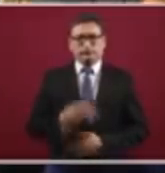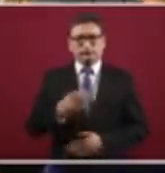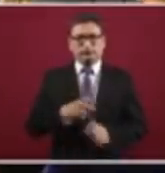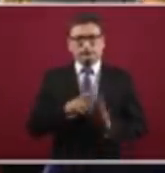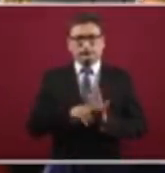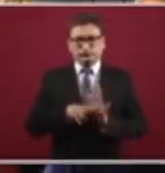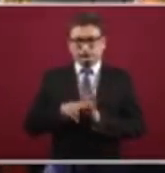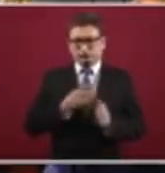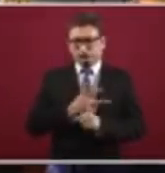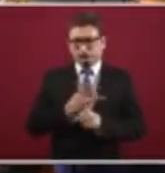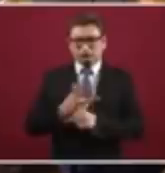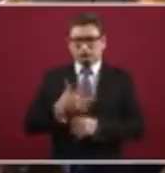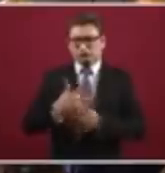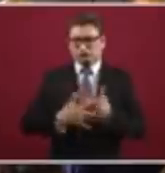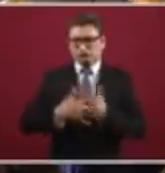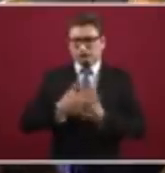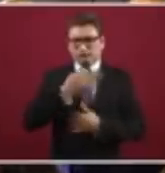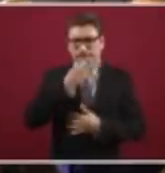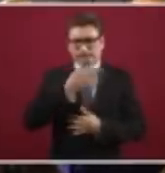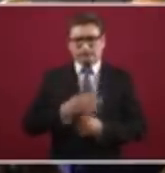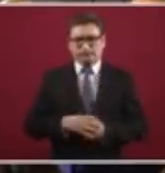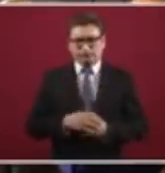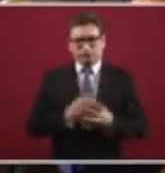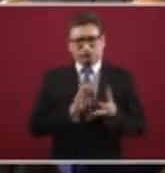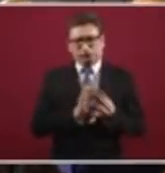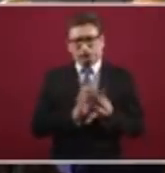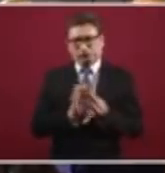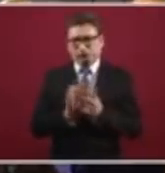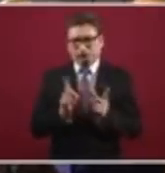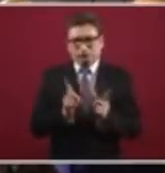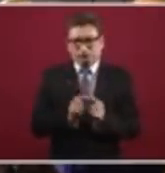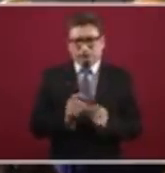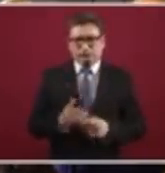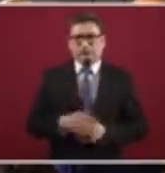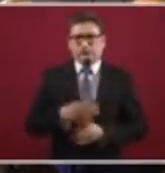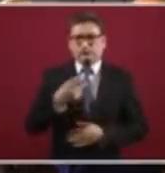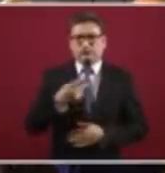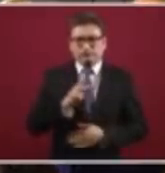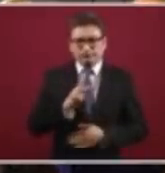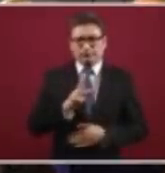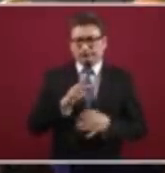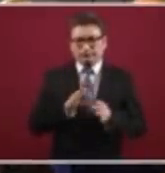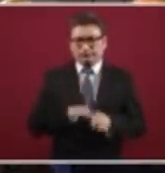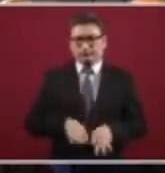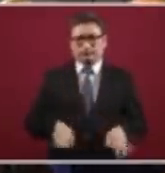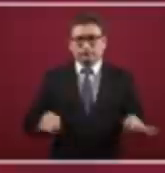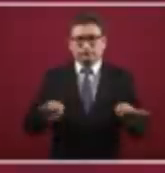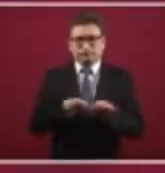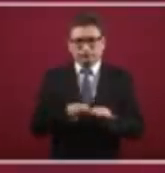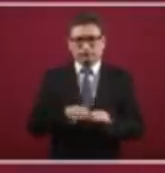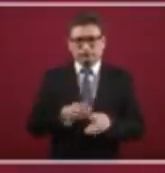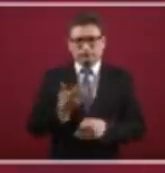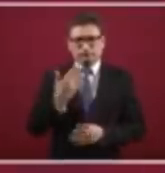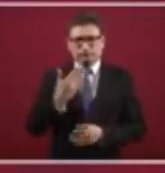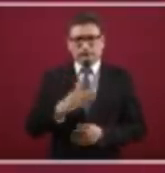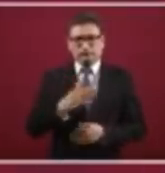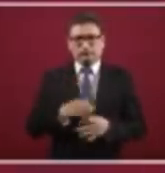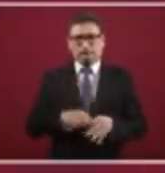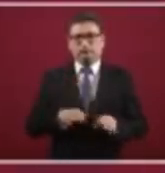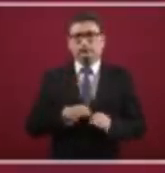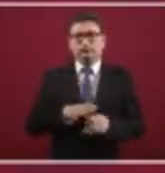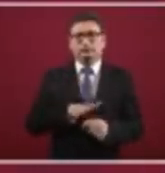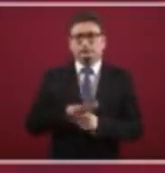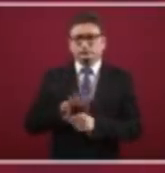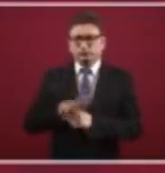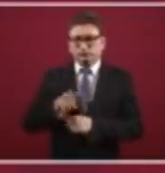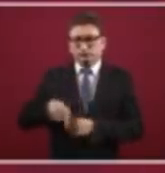15 minutos es una muy apretada síntesis creo que lo que da cuenta puntual particularmente de la muy importante